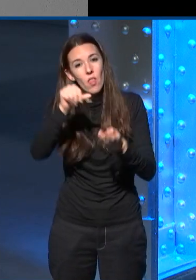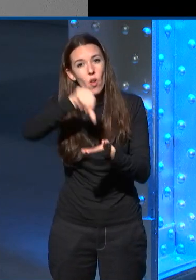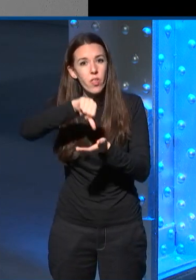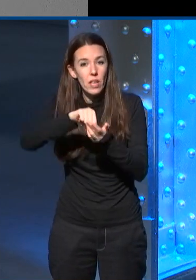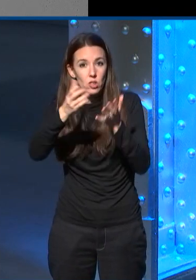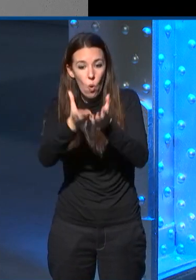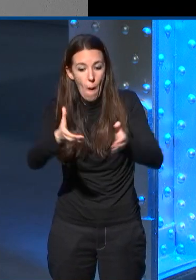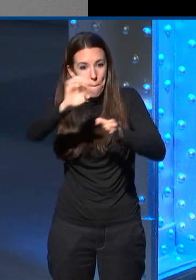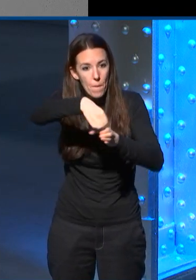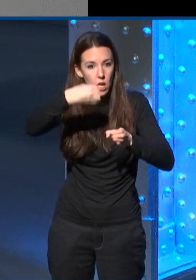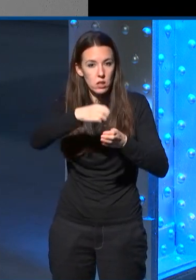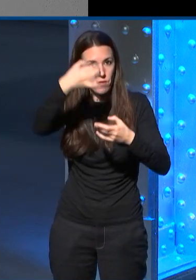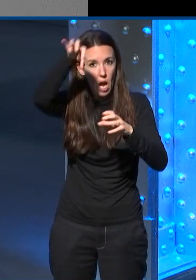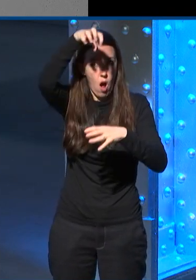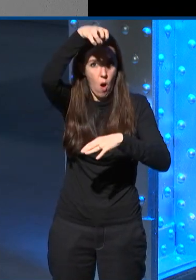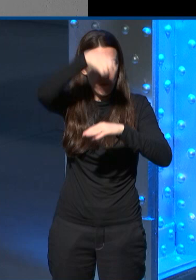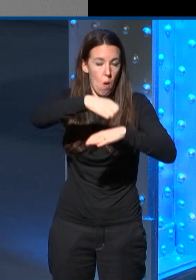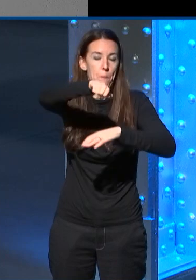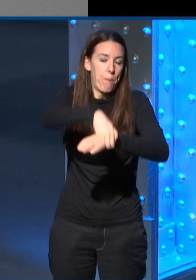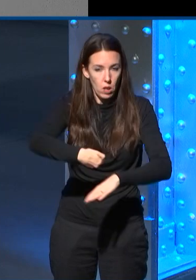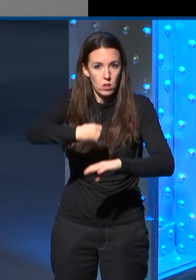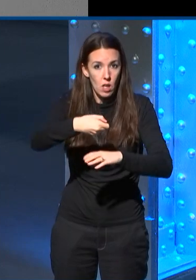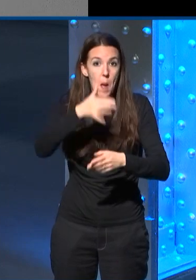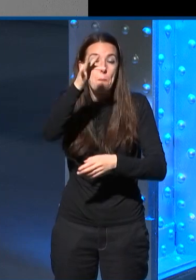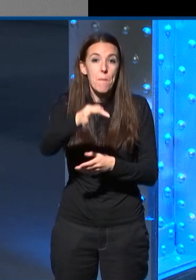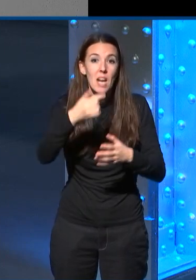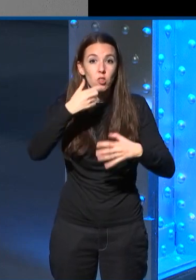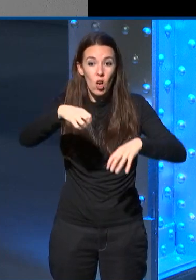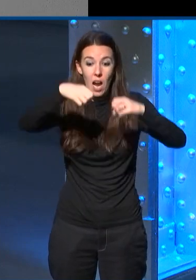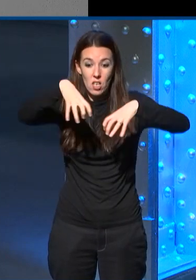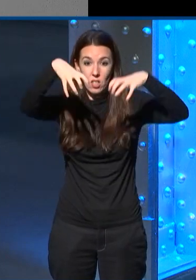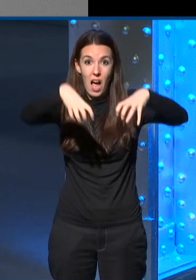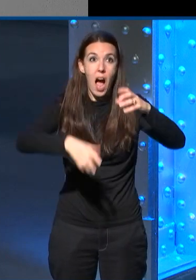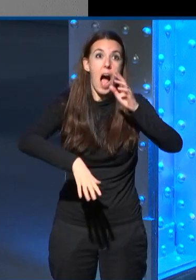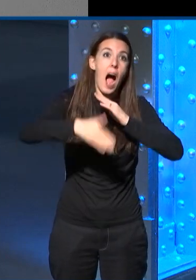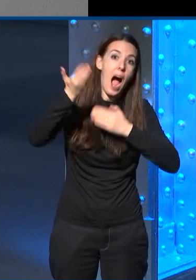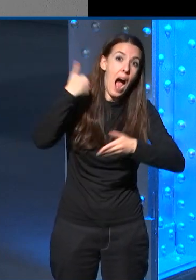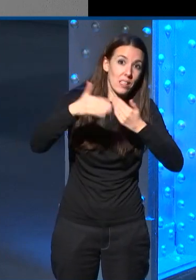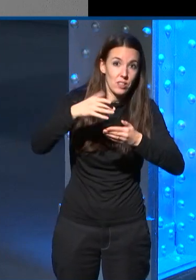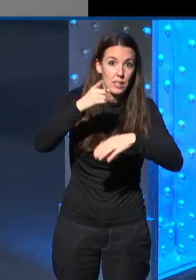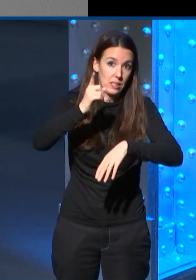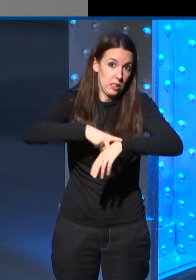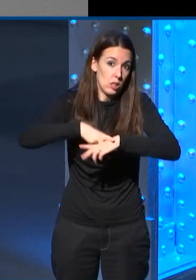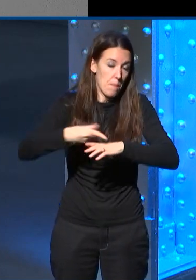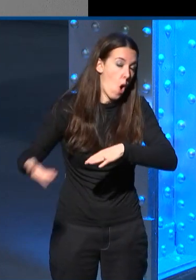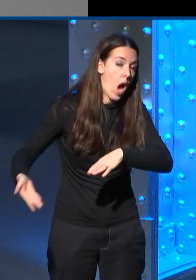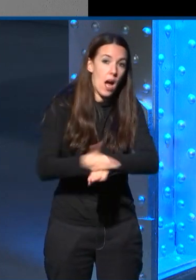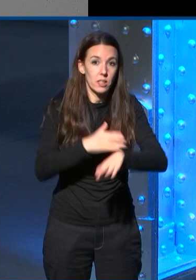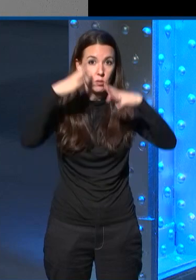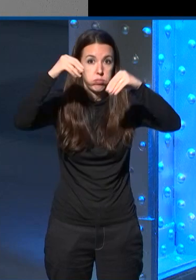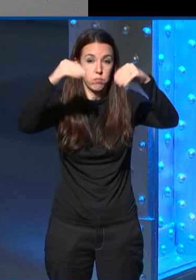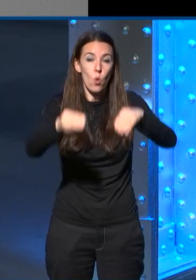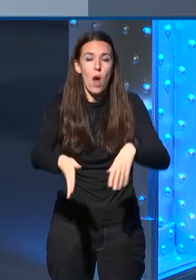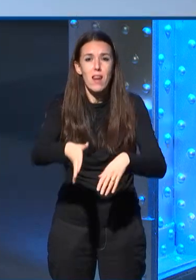cráter grande, que es el aterrizador en sí mismo, que como además había apagado los retrocohetes muchísimo antes de hora, los tanques de combustible estaban